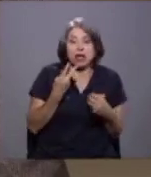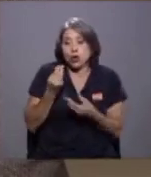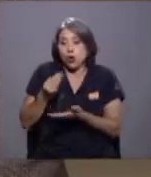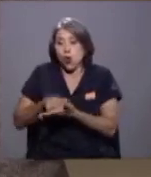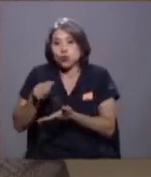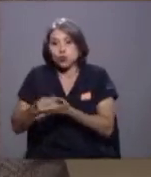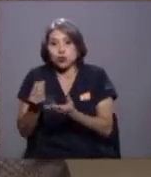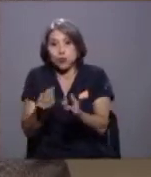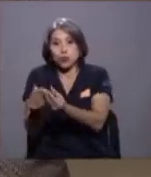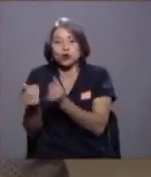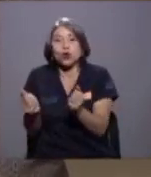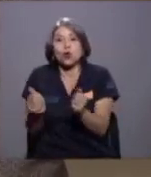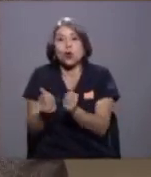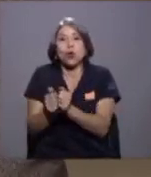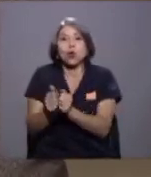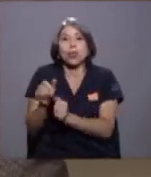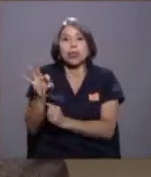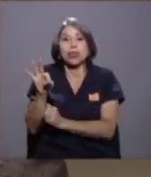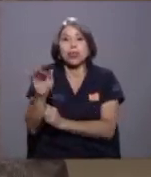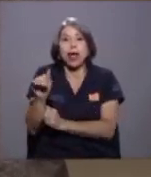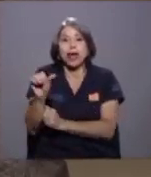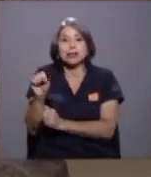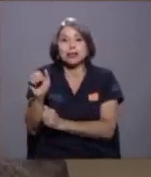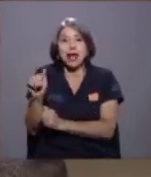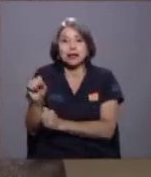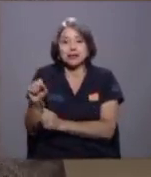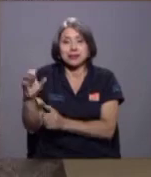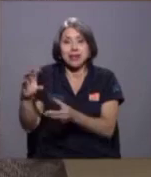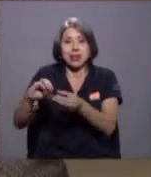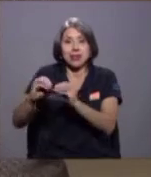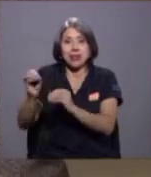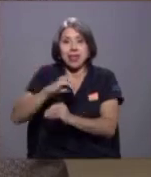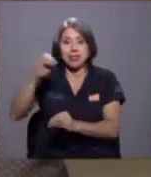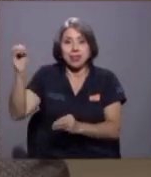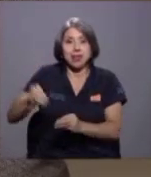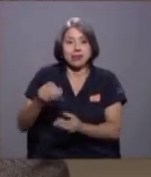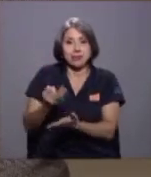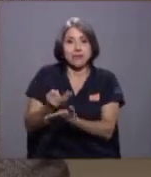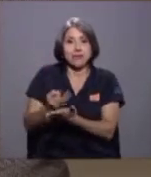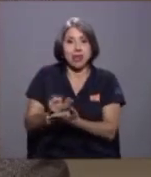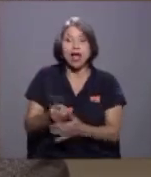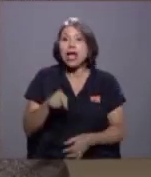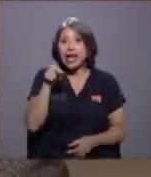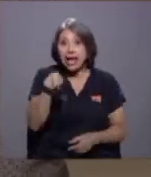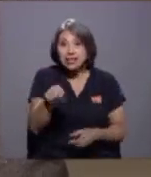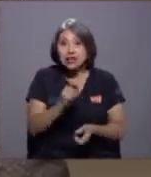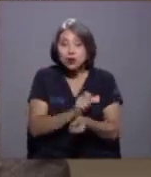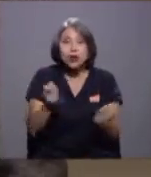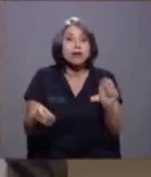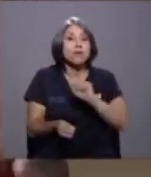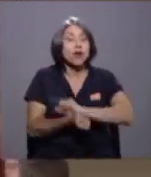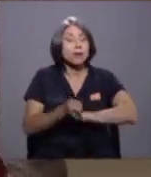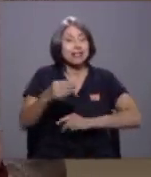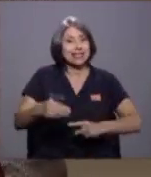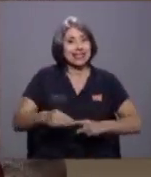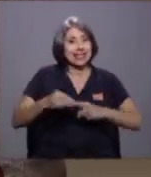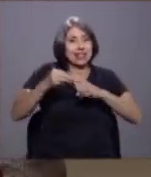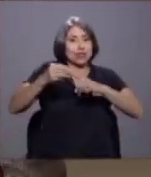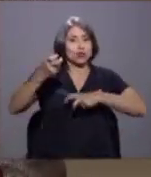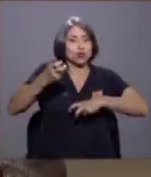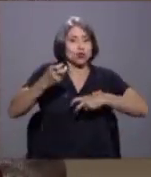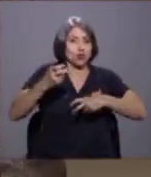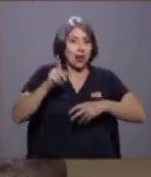financian, ¿verdad? Entonces, esas son las reformas estructurales que tenemos que hacer, las del mercado